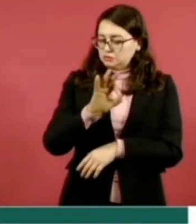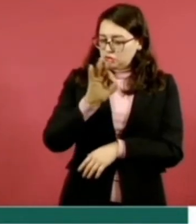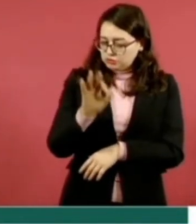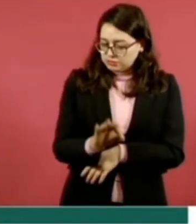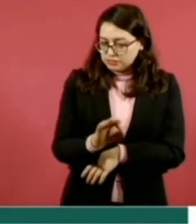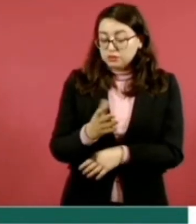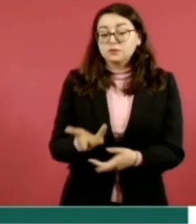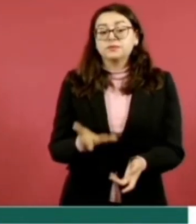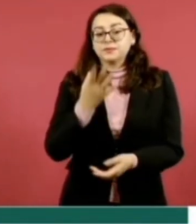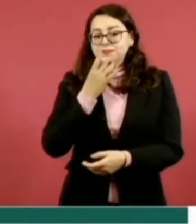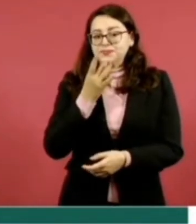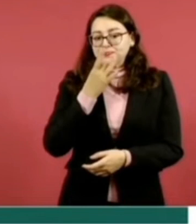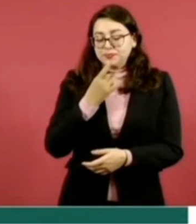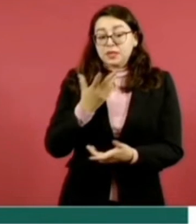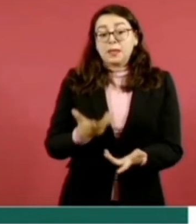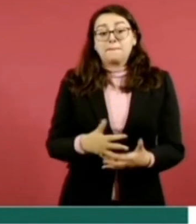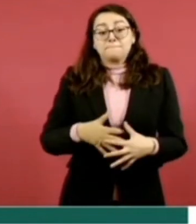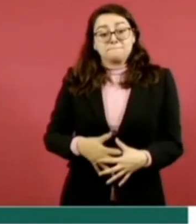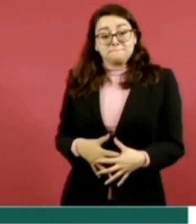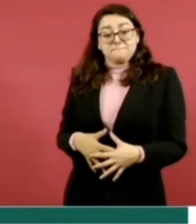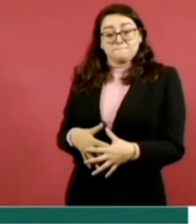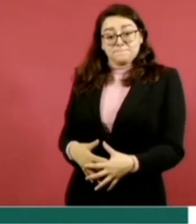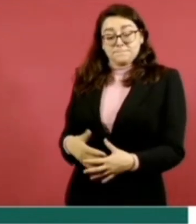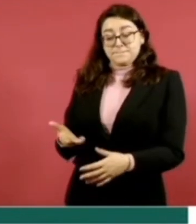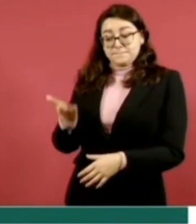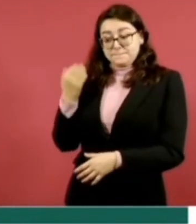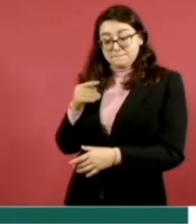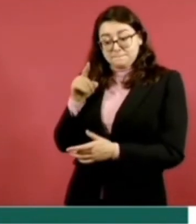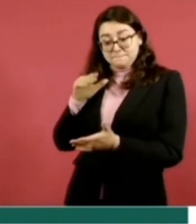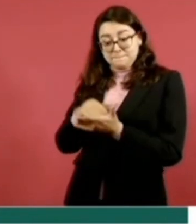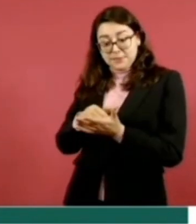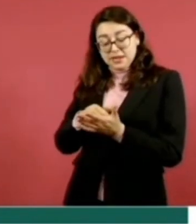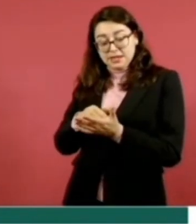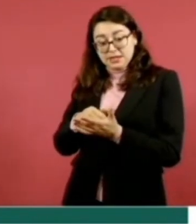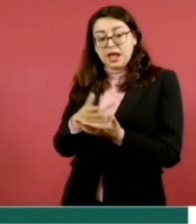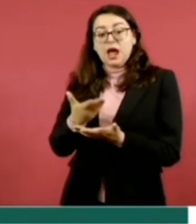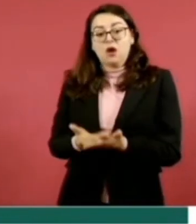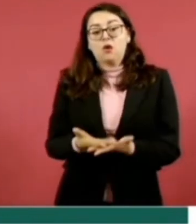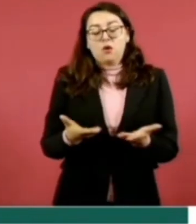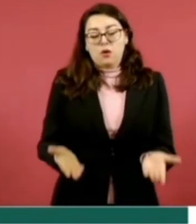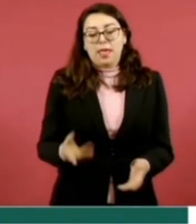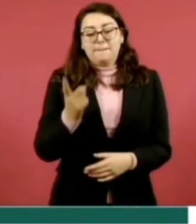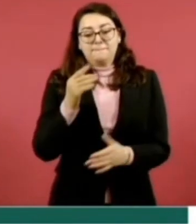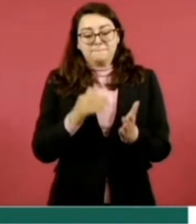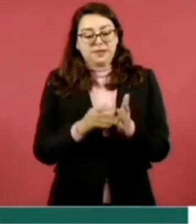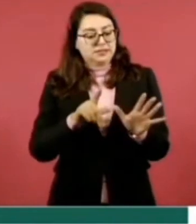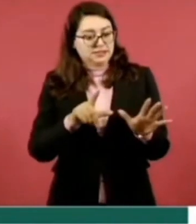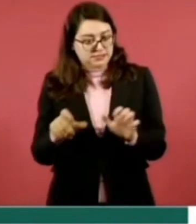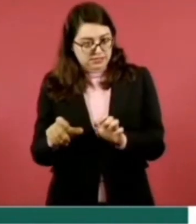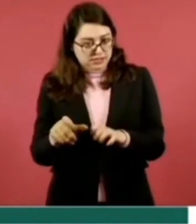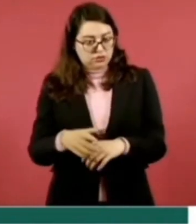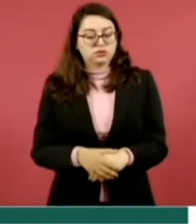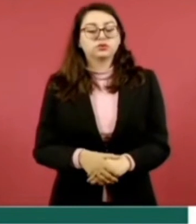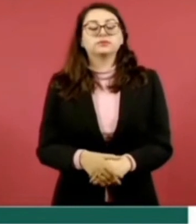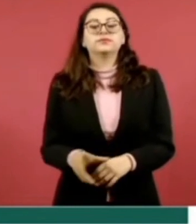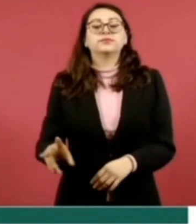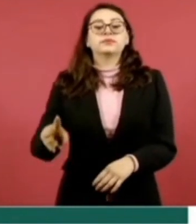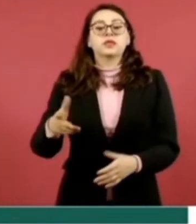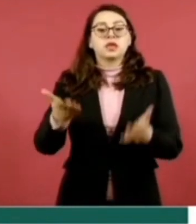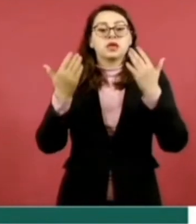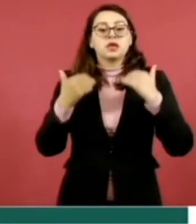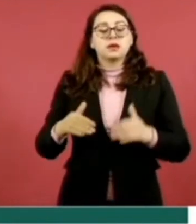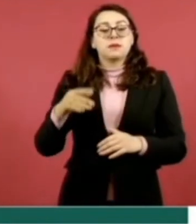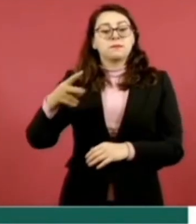número de partos pasó de 1,473 a 1,709. En el caso de Veracruz, también la